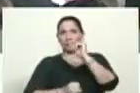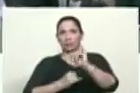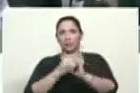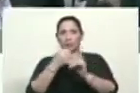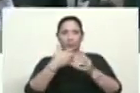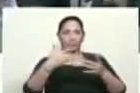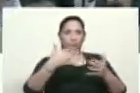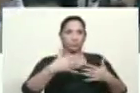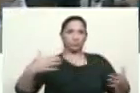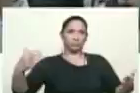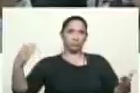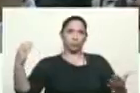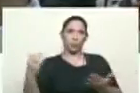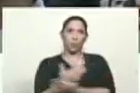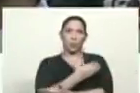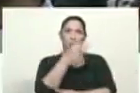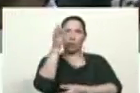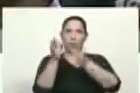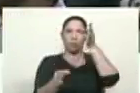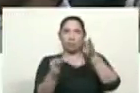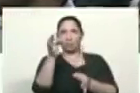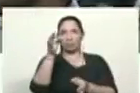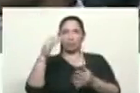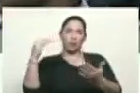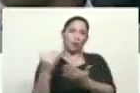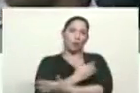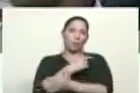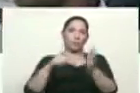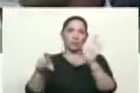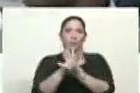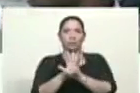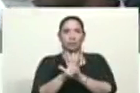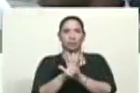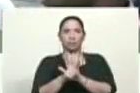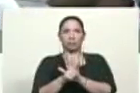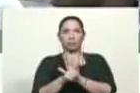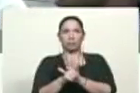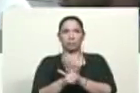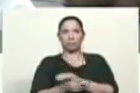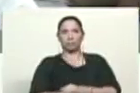del golpe judicial o golpe legislativo, con